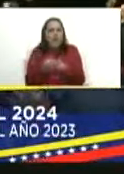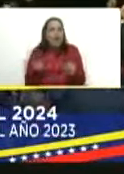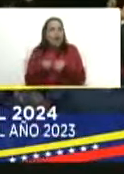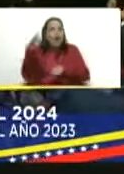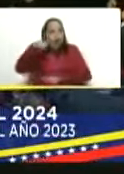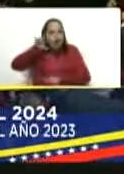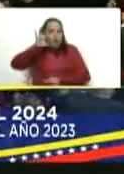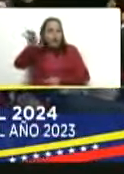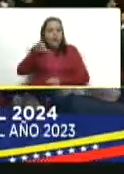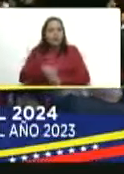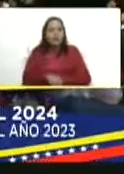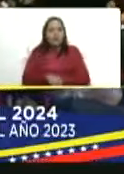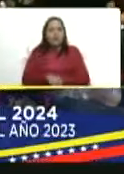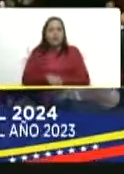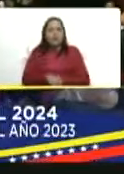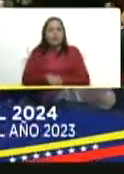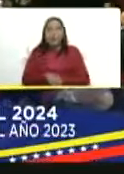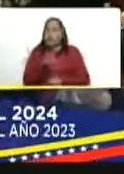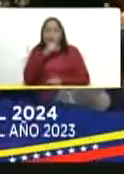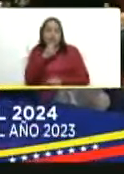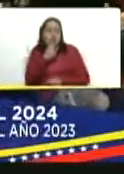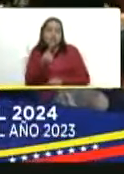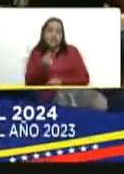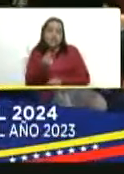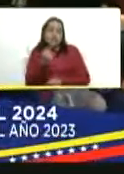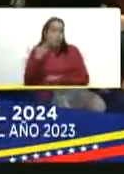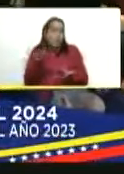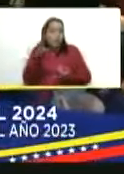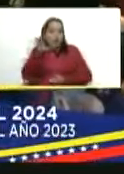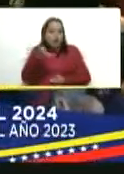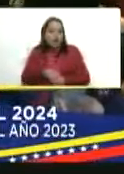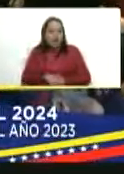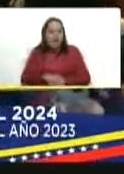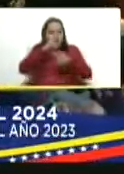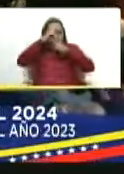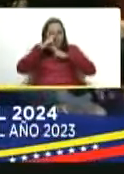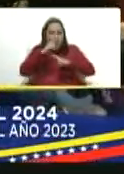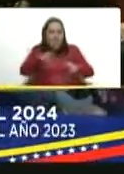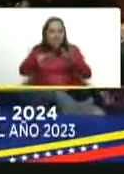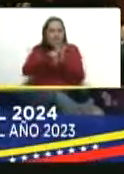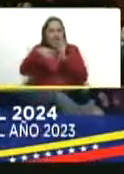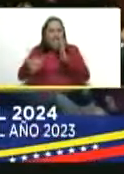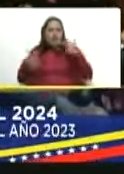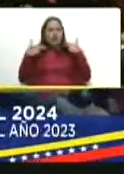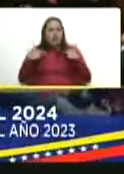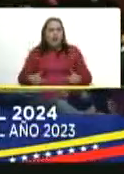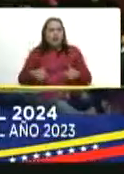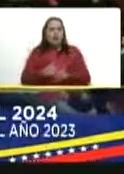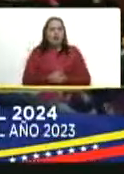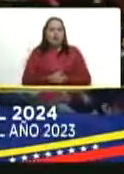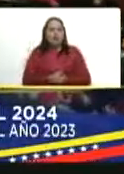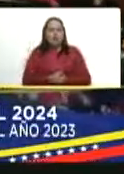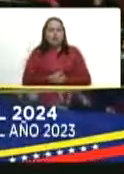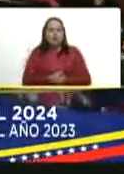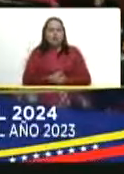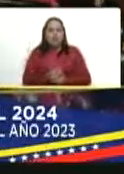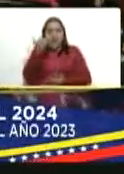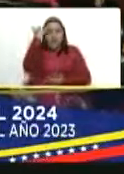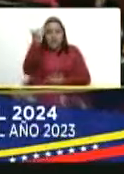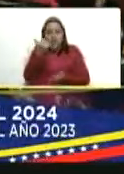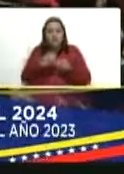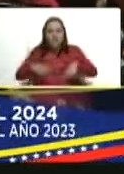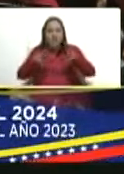otros lugares, sin nombrar qué lugar. Respetando los derechos humanos, los cánones